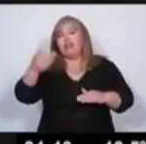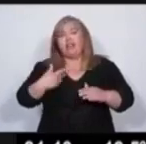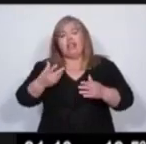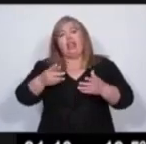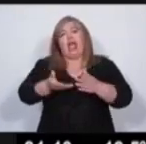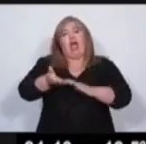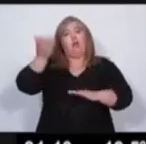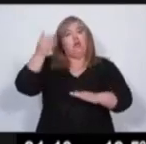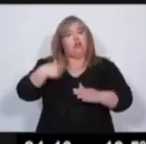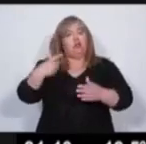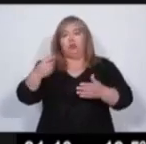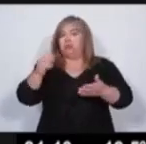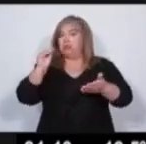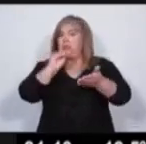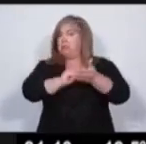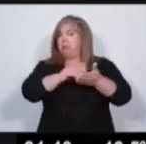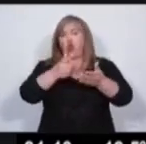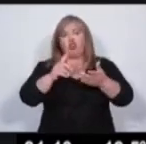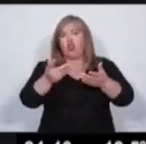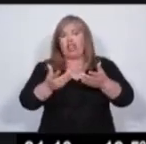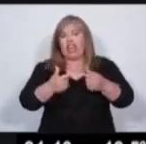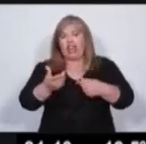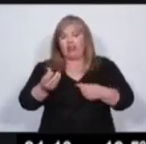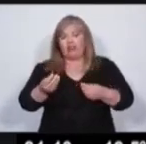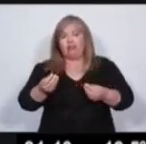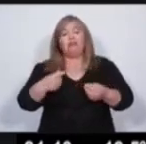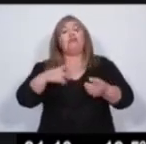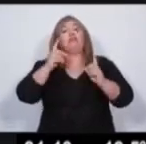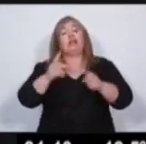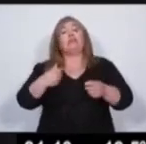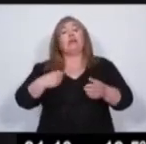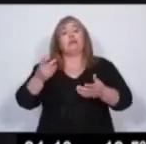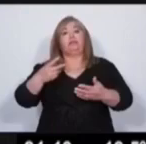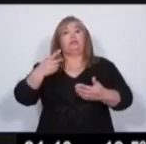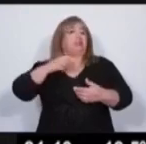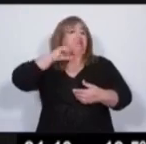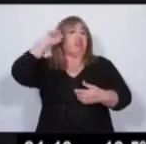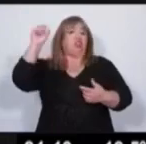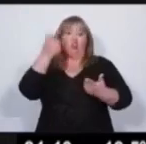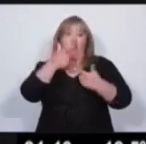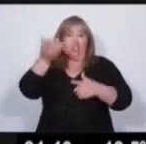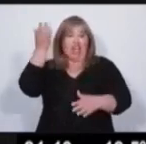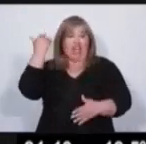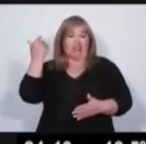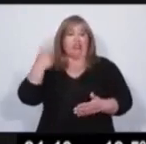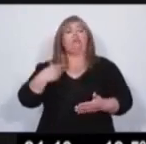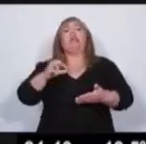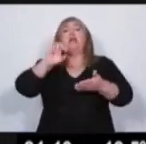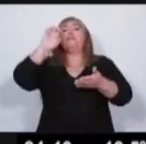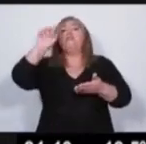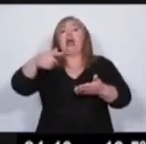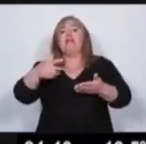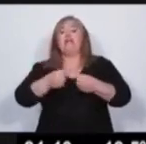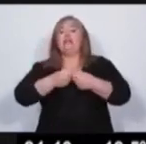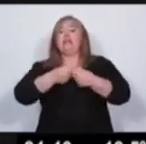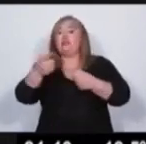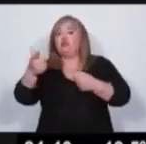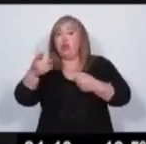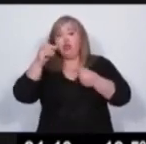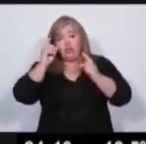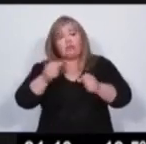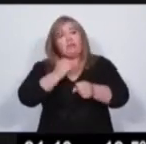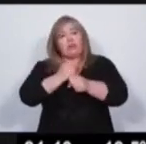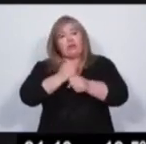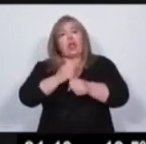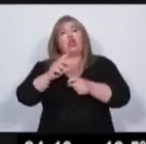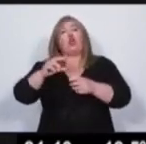existía y vamos a trabajar por supuesto en el plan de nuevos saberes que lo vamos a trabajar juntos con los docentes el año que viene